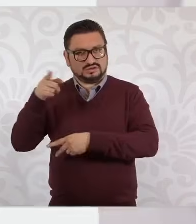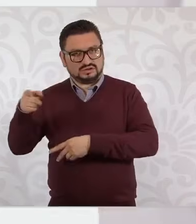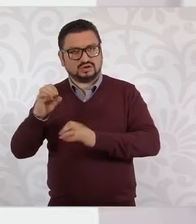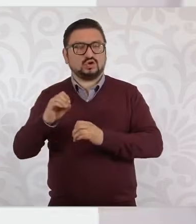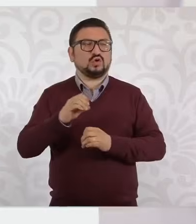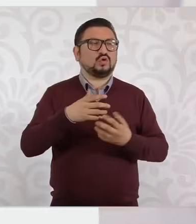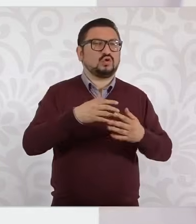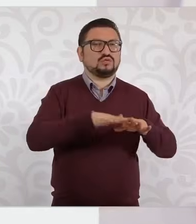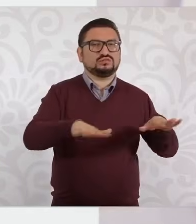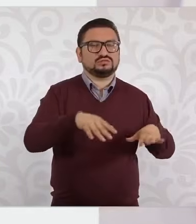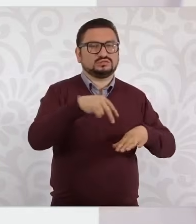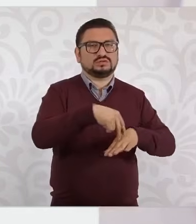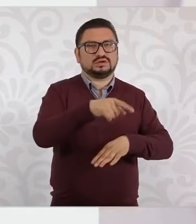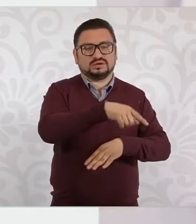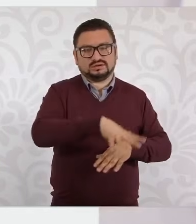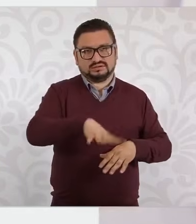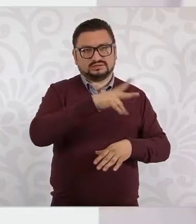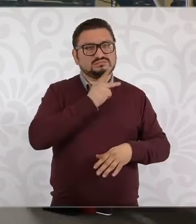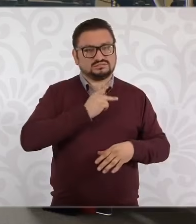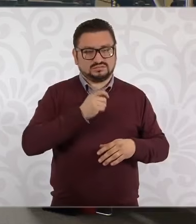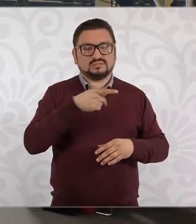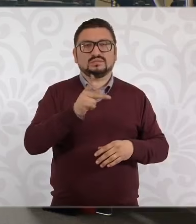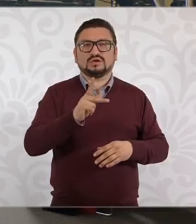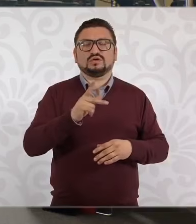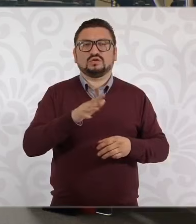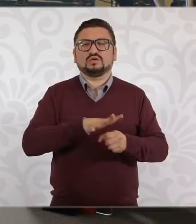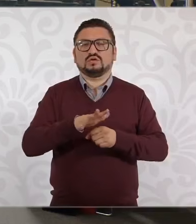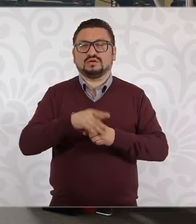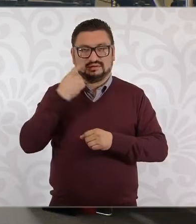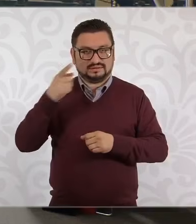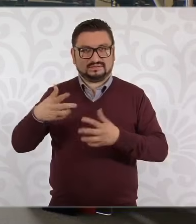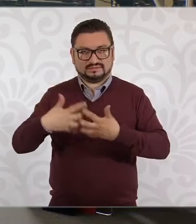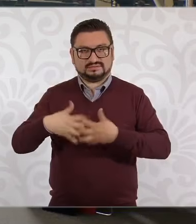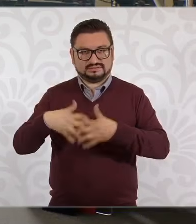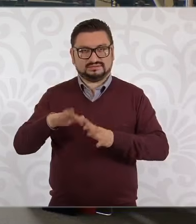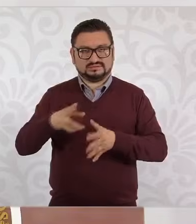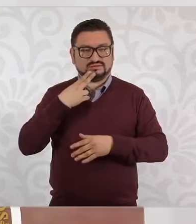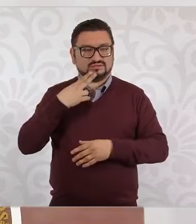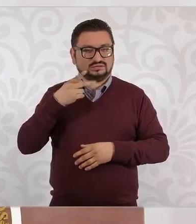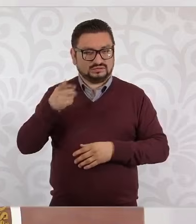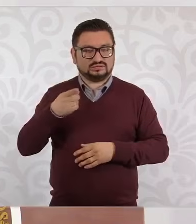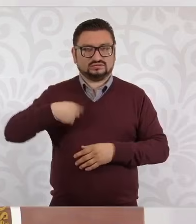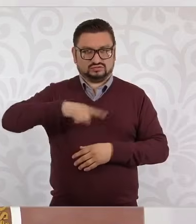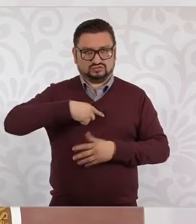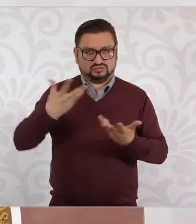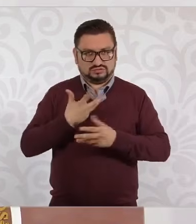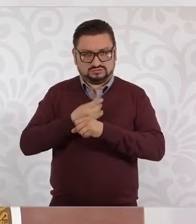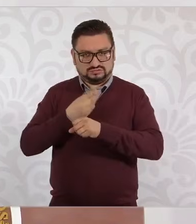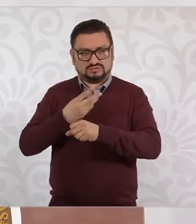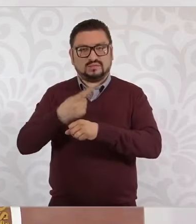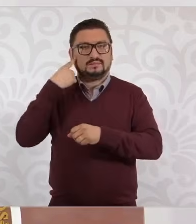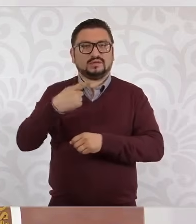las plataformas. Finalmente decidimos ir a las plataformas. Pero esa planta ya está operando, que es una planta que ya hicimos nosotros